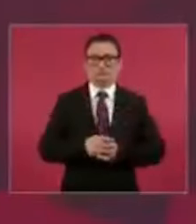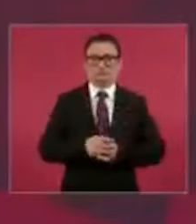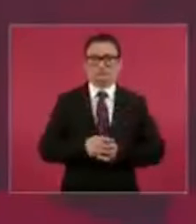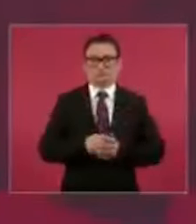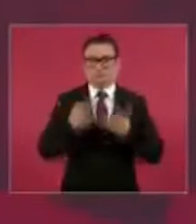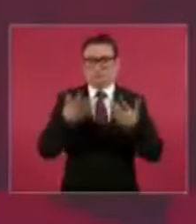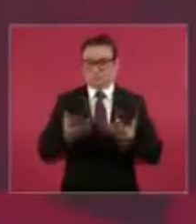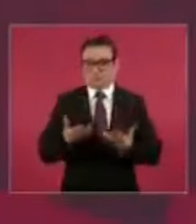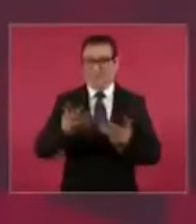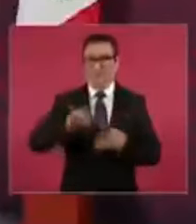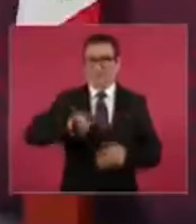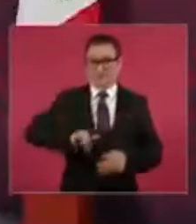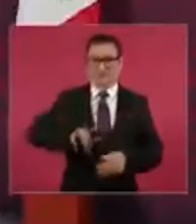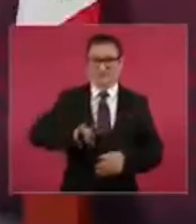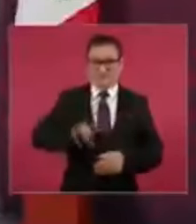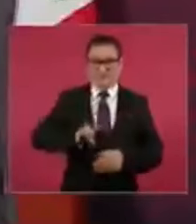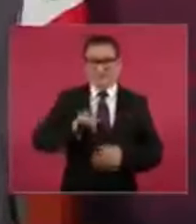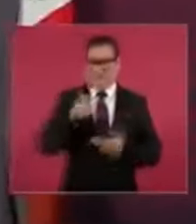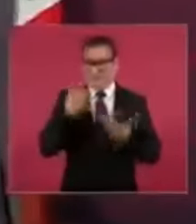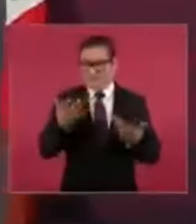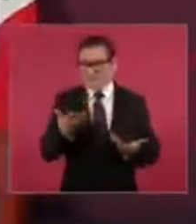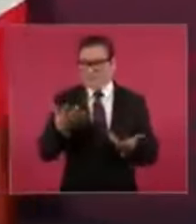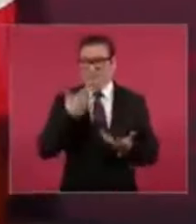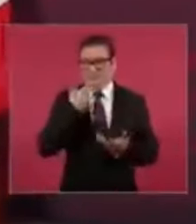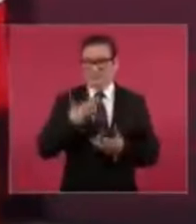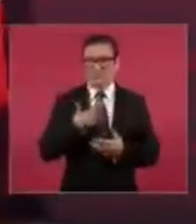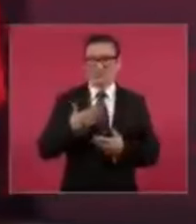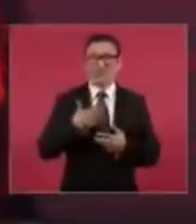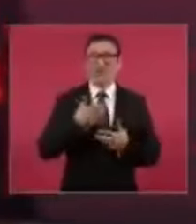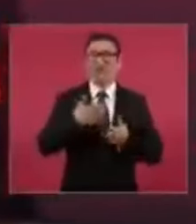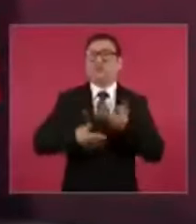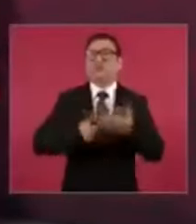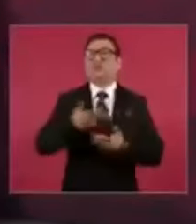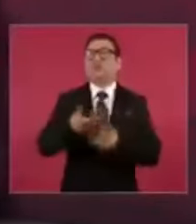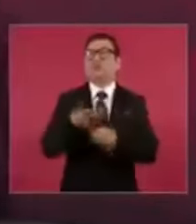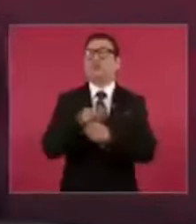O sea, está interesante, ¿no? O sea, ¿hasta dónde